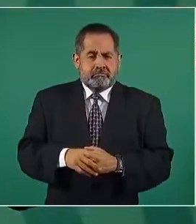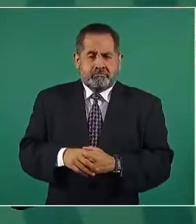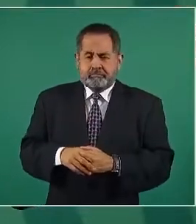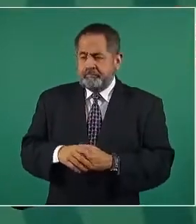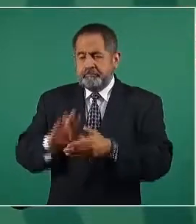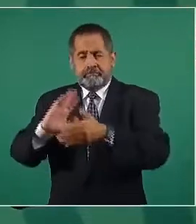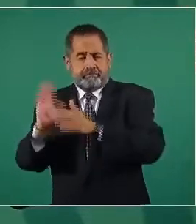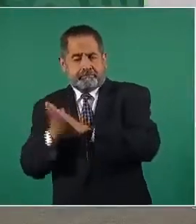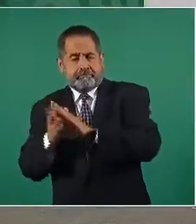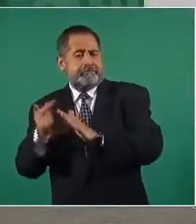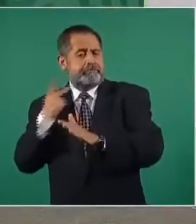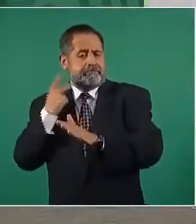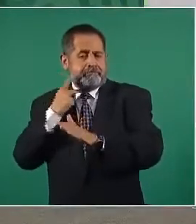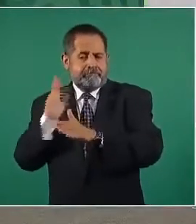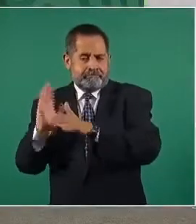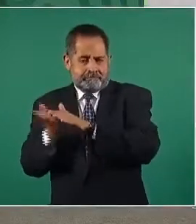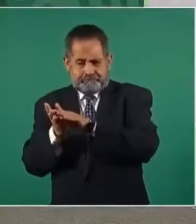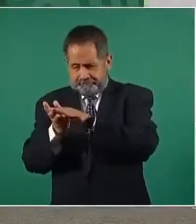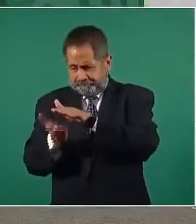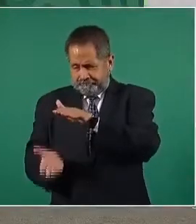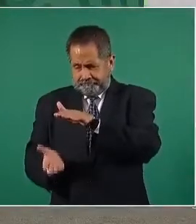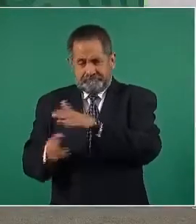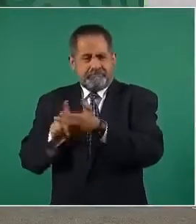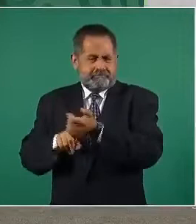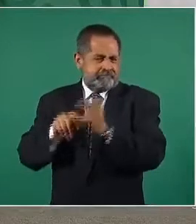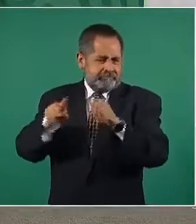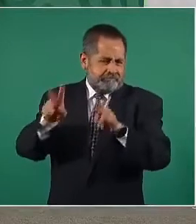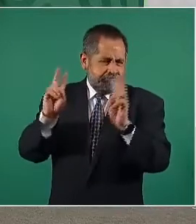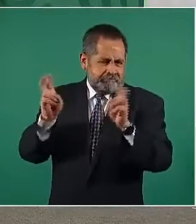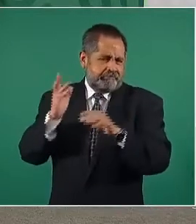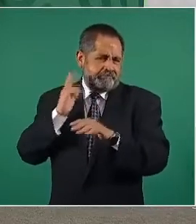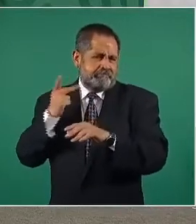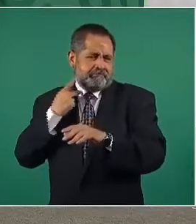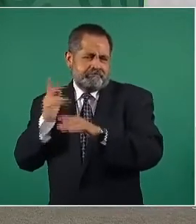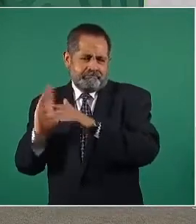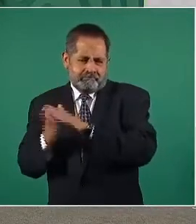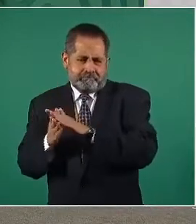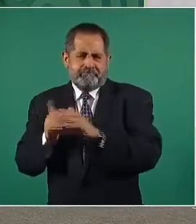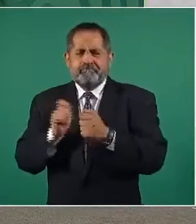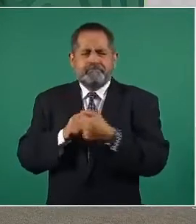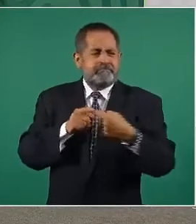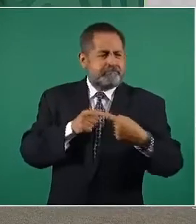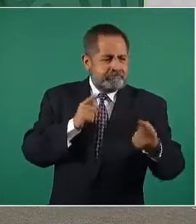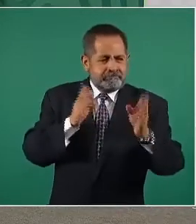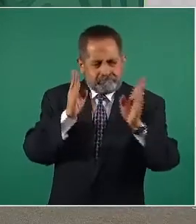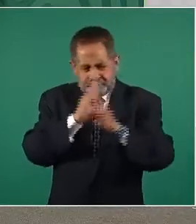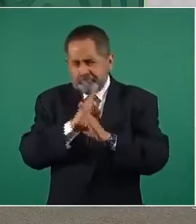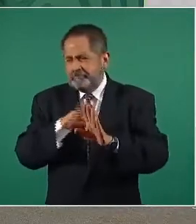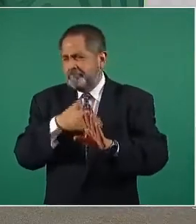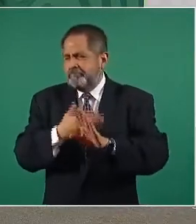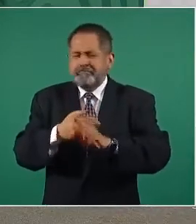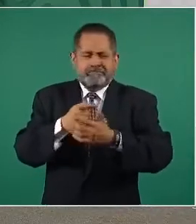político, que tiene que ver con oposición, con persecución,